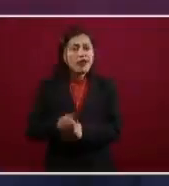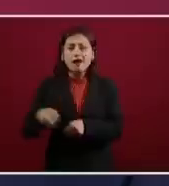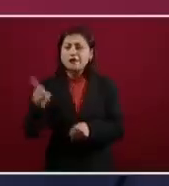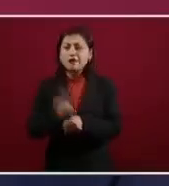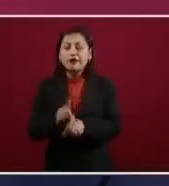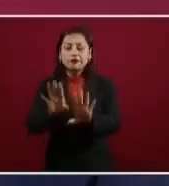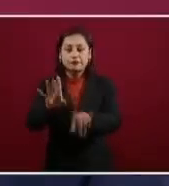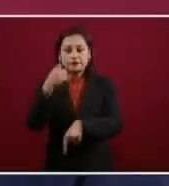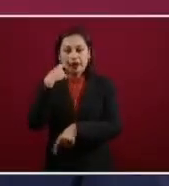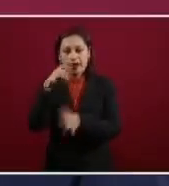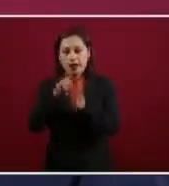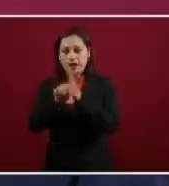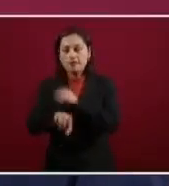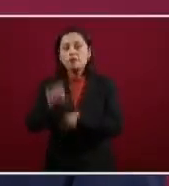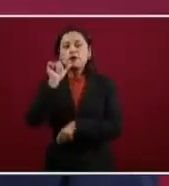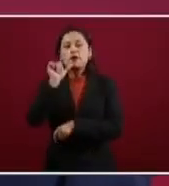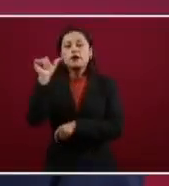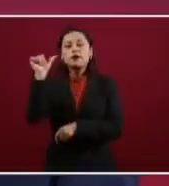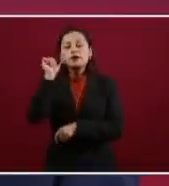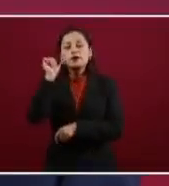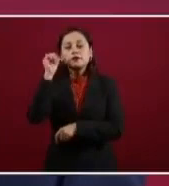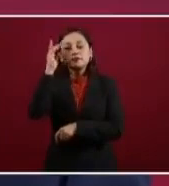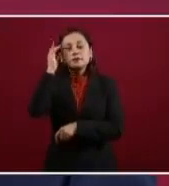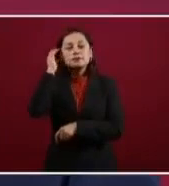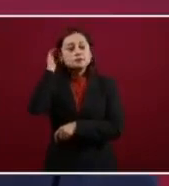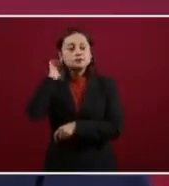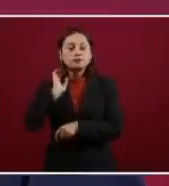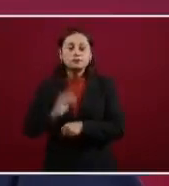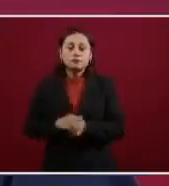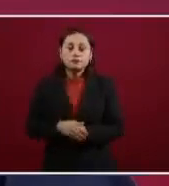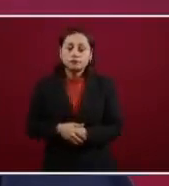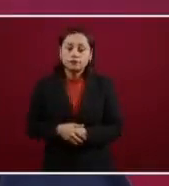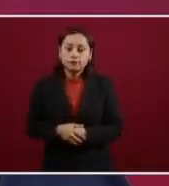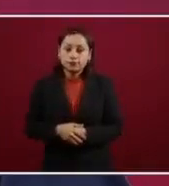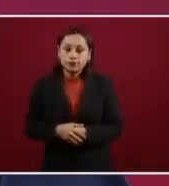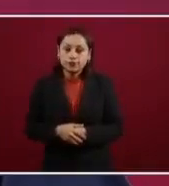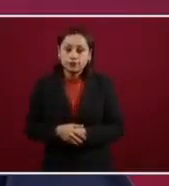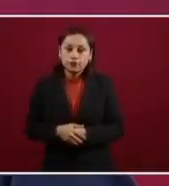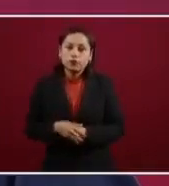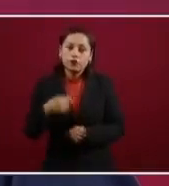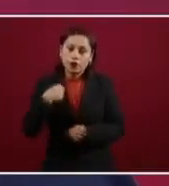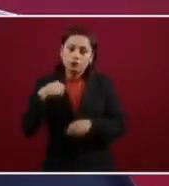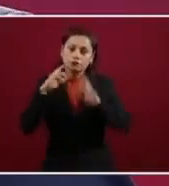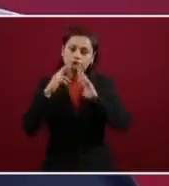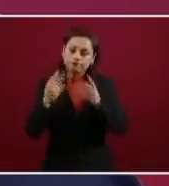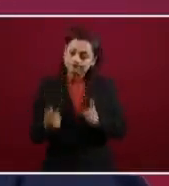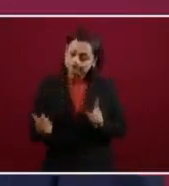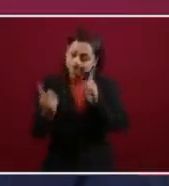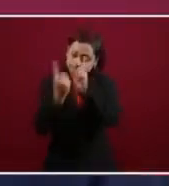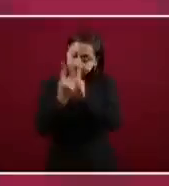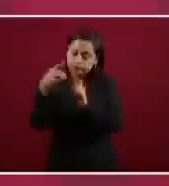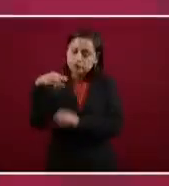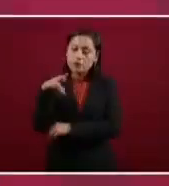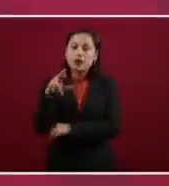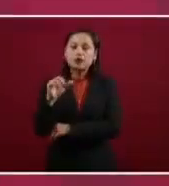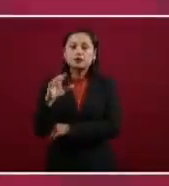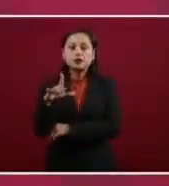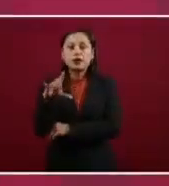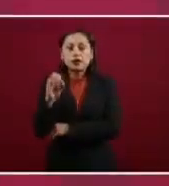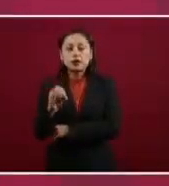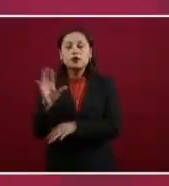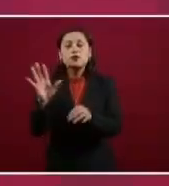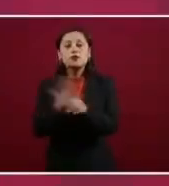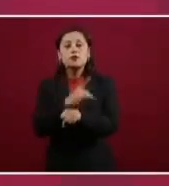por ejemplo hablé con marcelo porque tenemos que